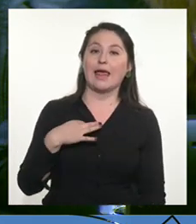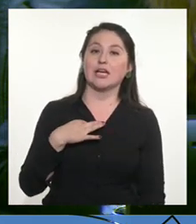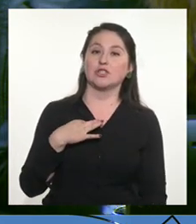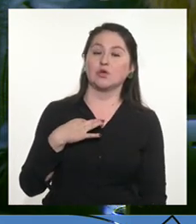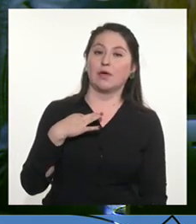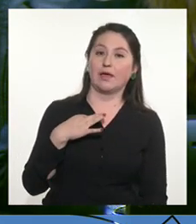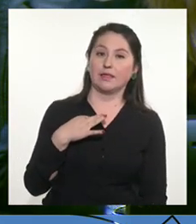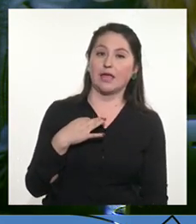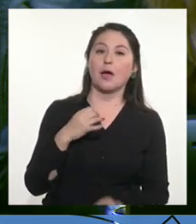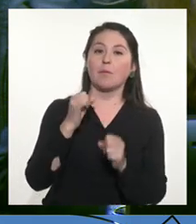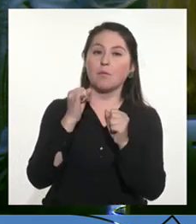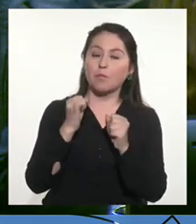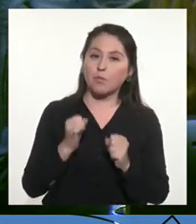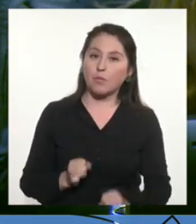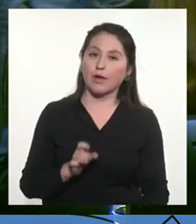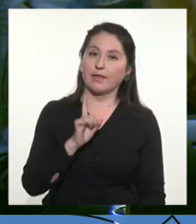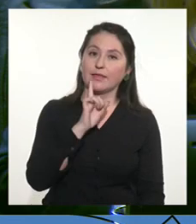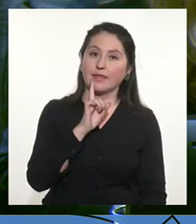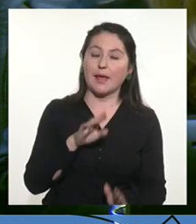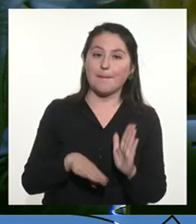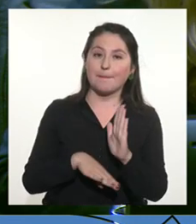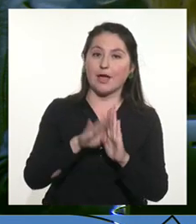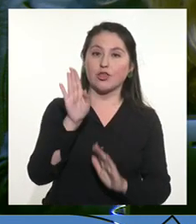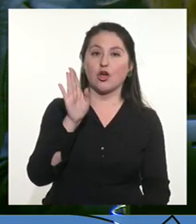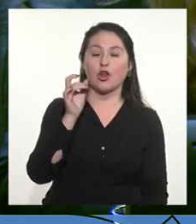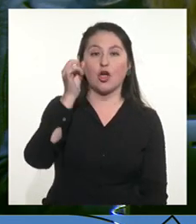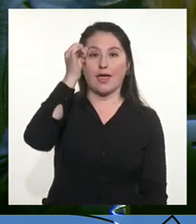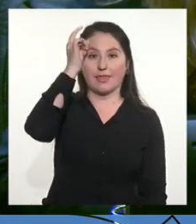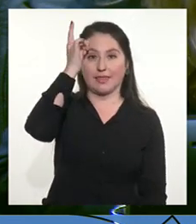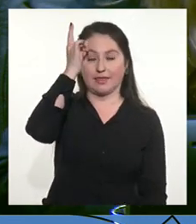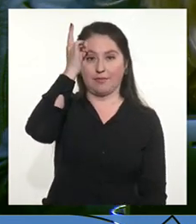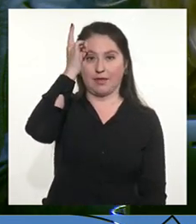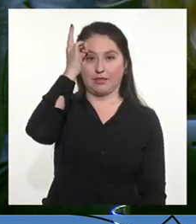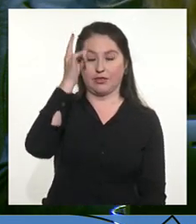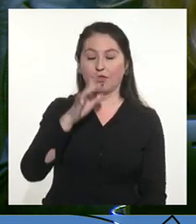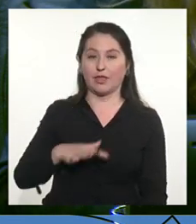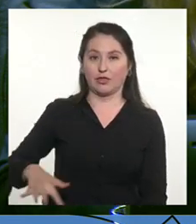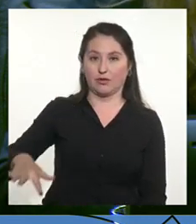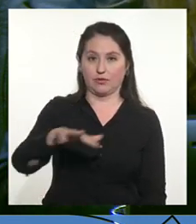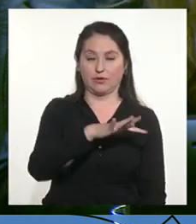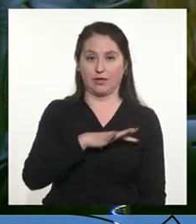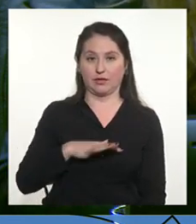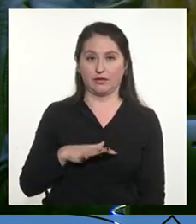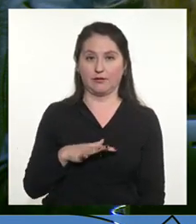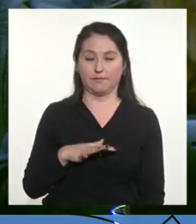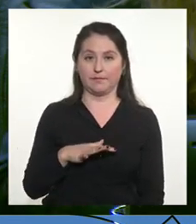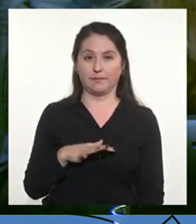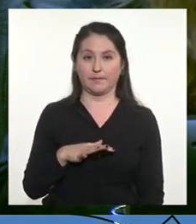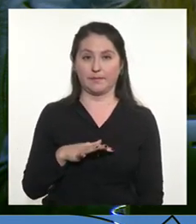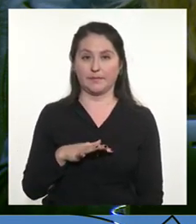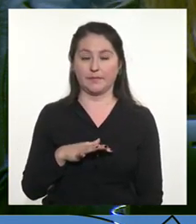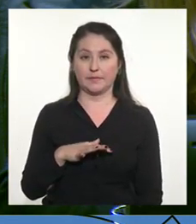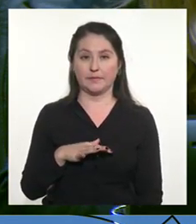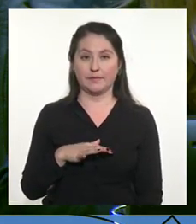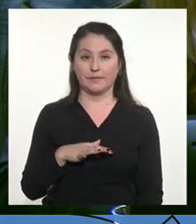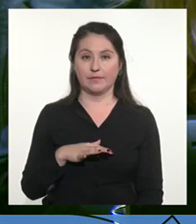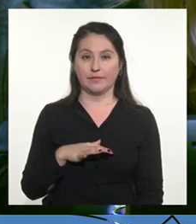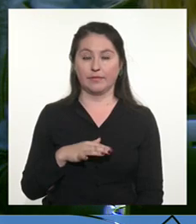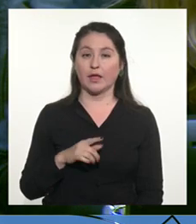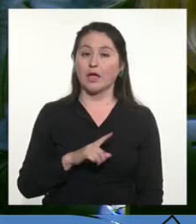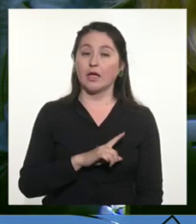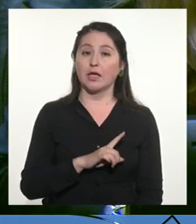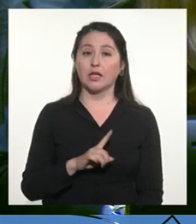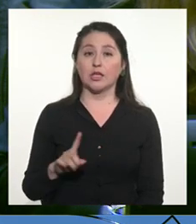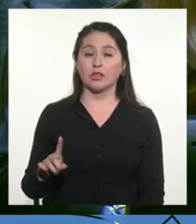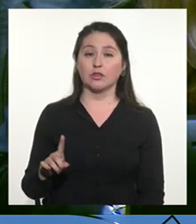tener una mayor comprensión de y que no va a tener que para